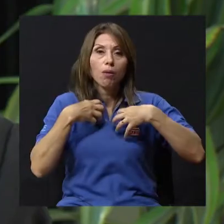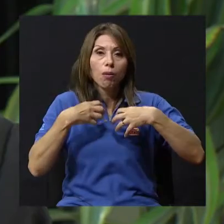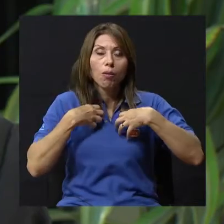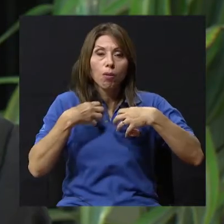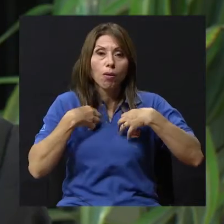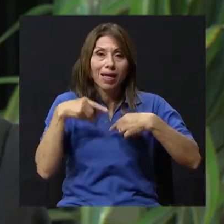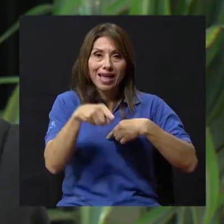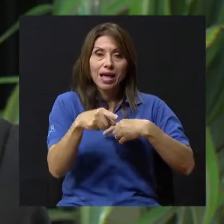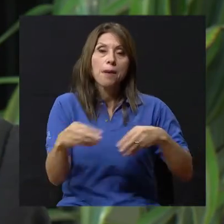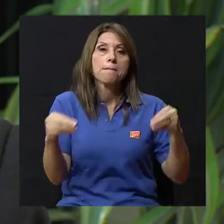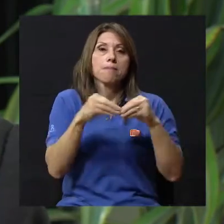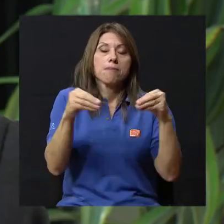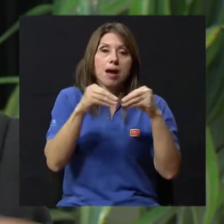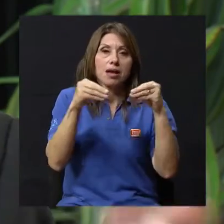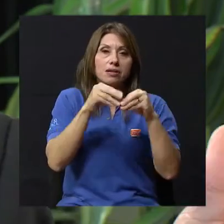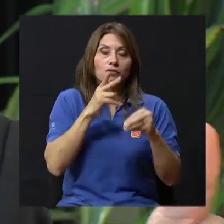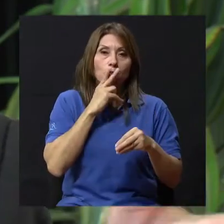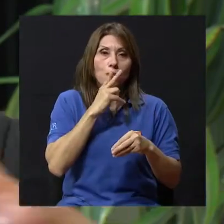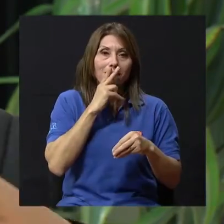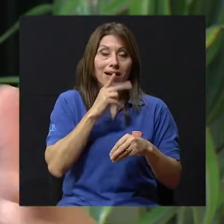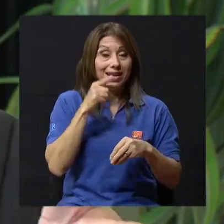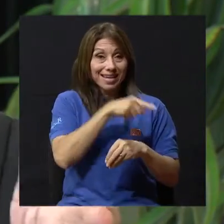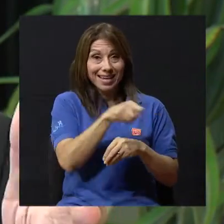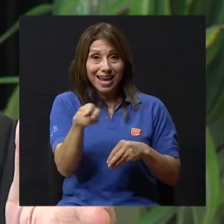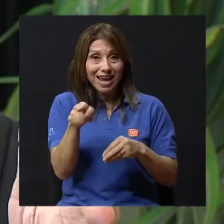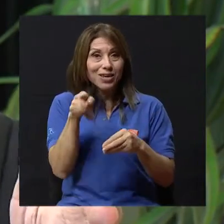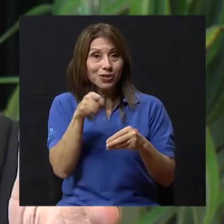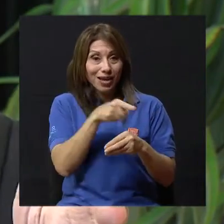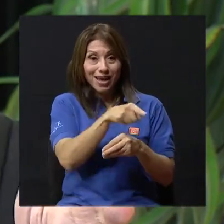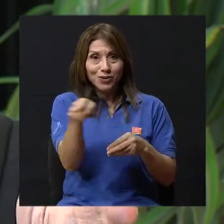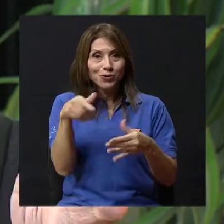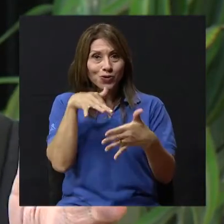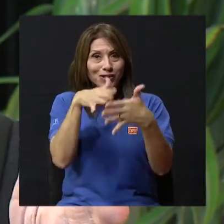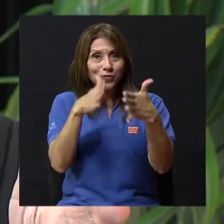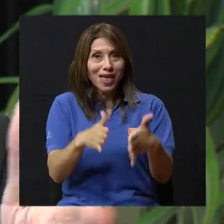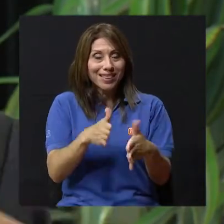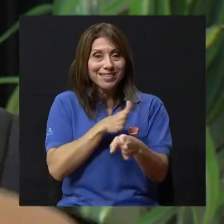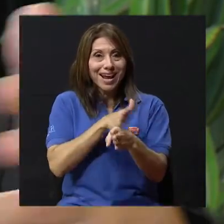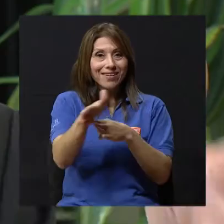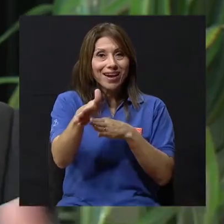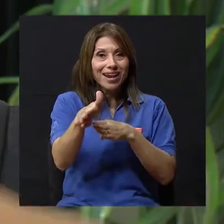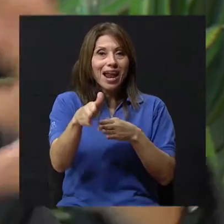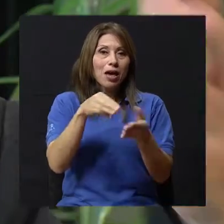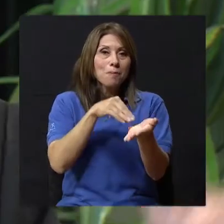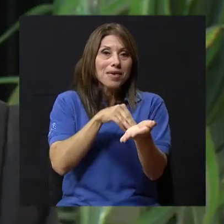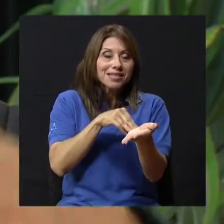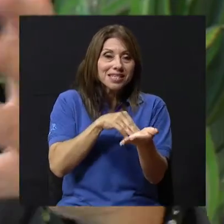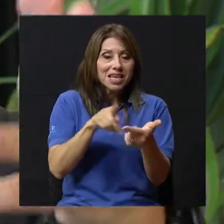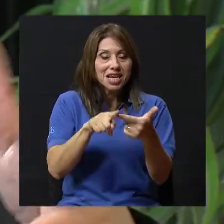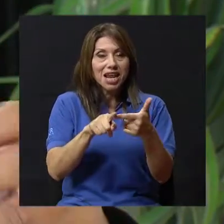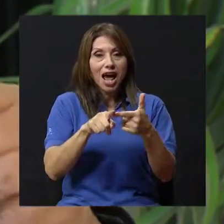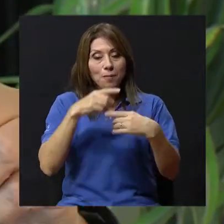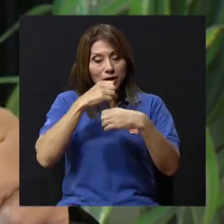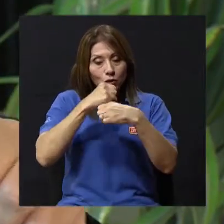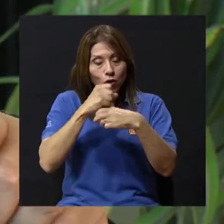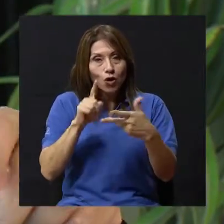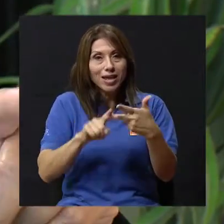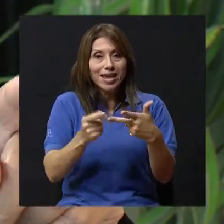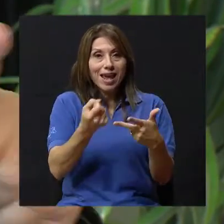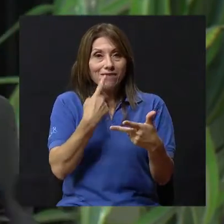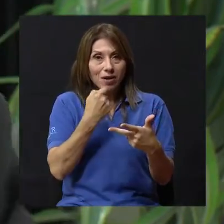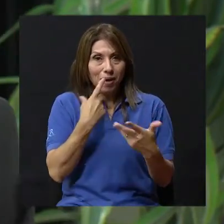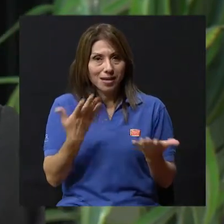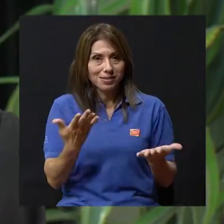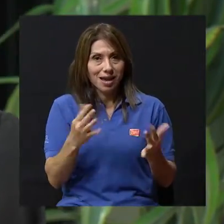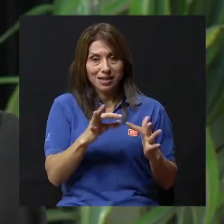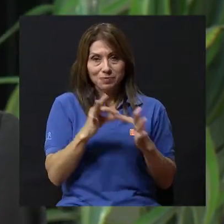más fumaban. Y eso que eran estudiantes de las carreras de medicina, microbiología, farmacia, etc. Pero en